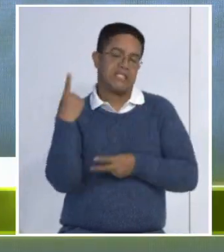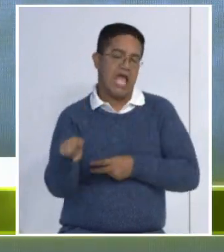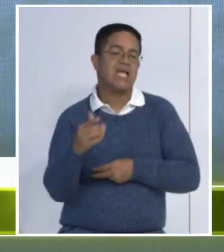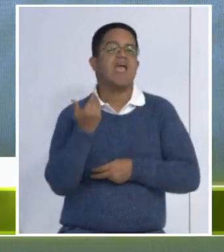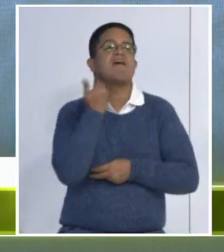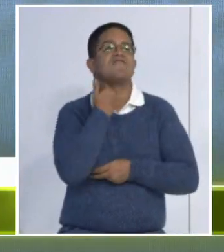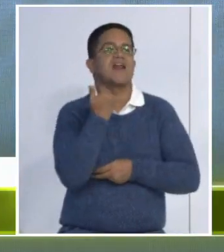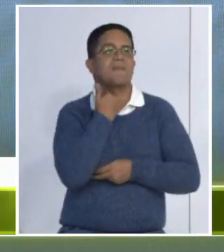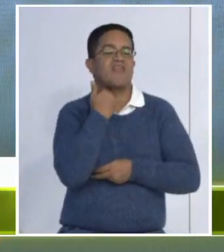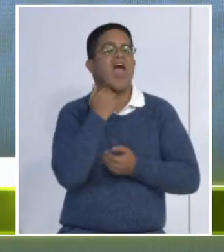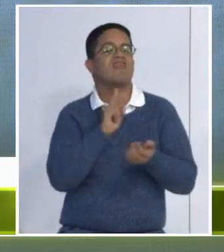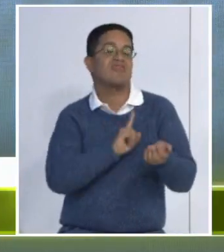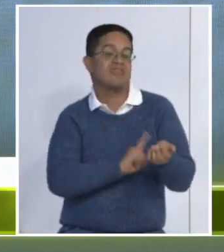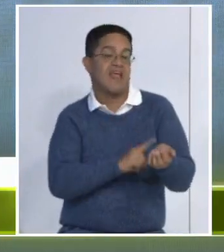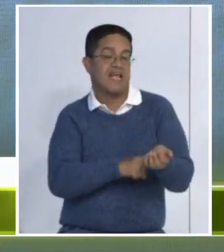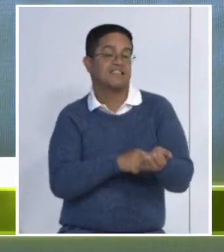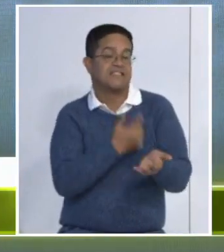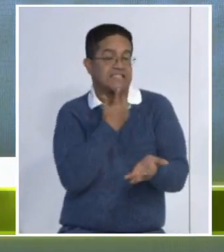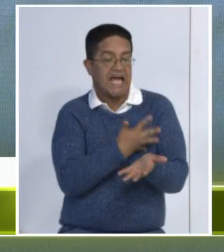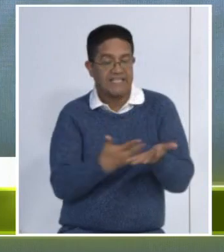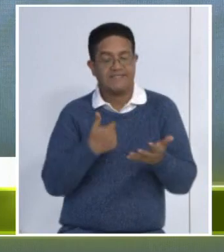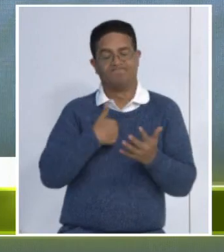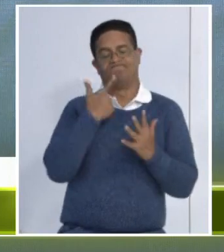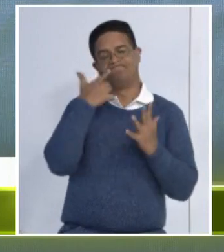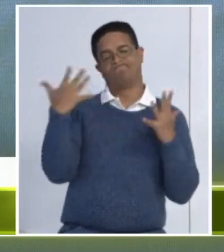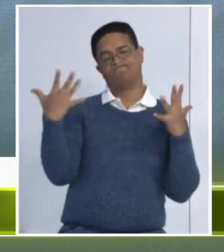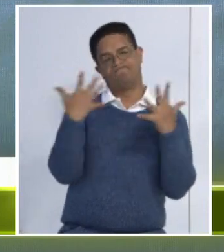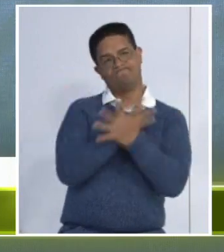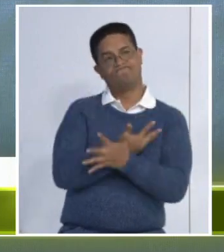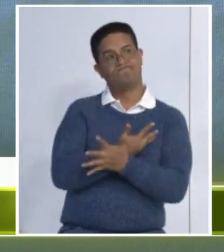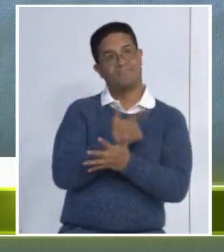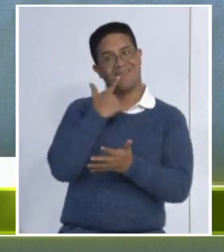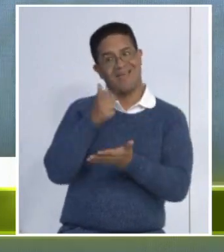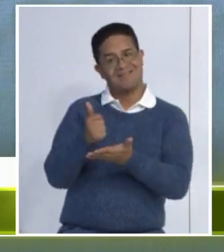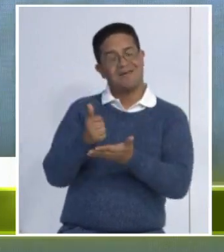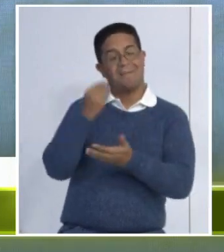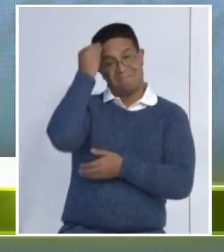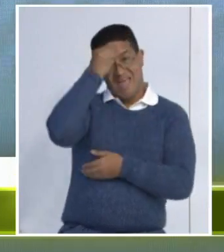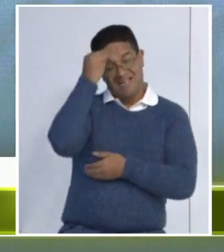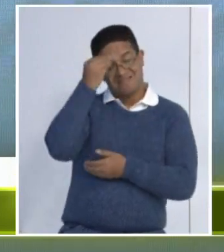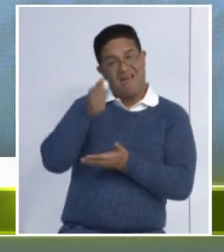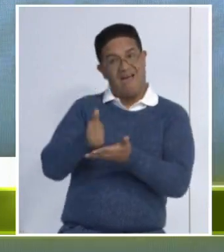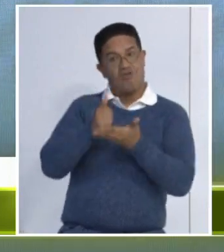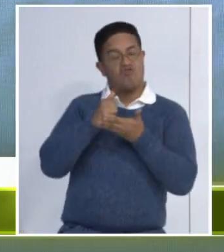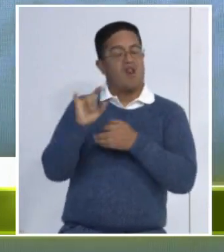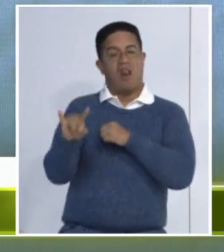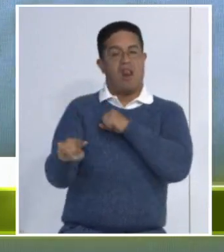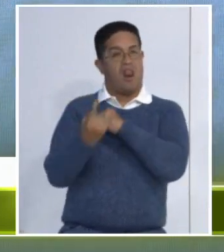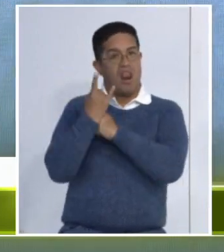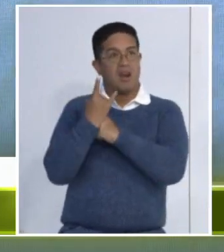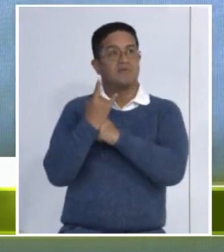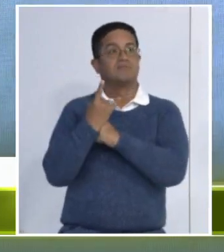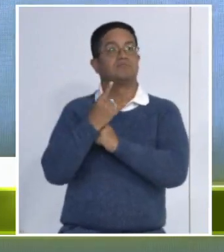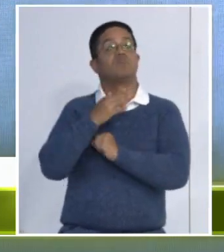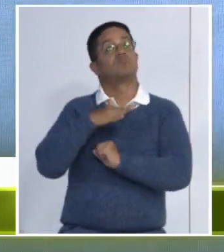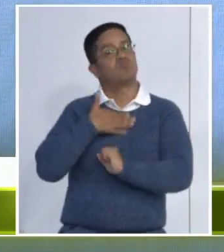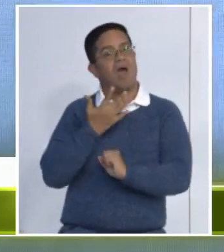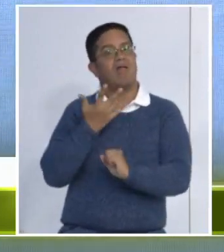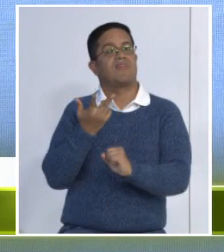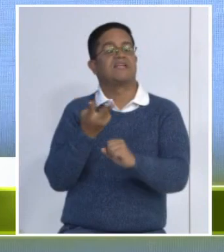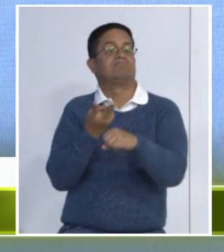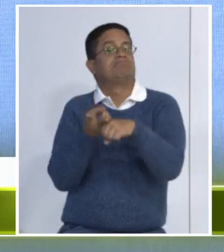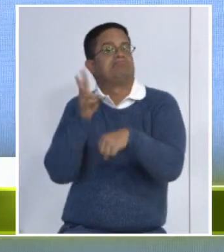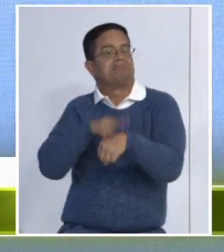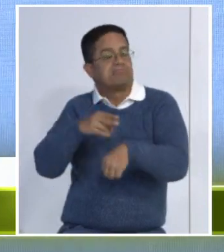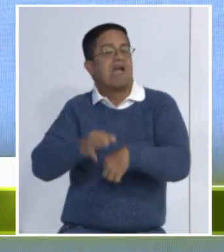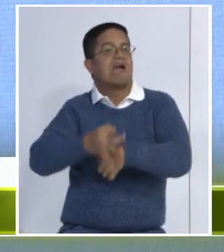que va a descender las plaquetas y vamos a consumir un medicamento que va a producir descenso de plaquetas, entonces podemos tener más complicaciones